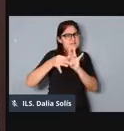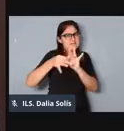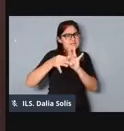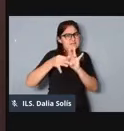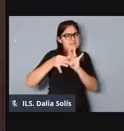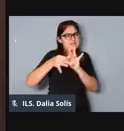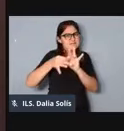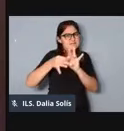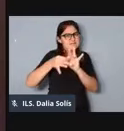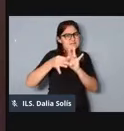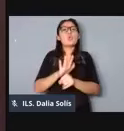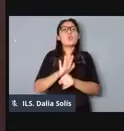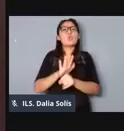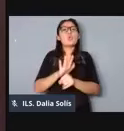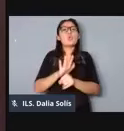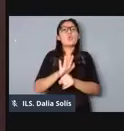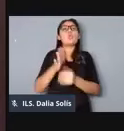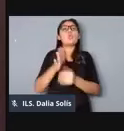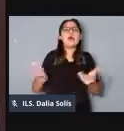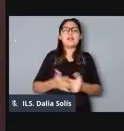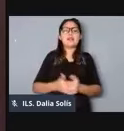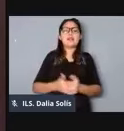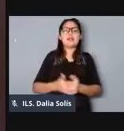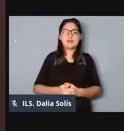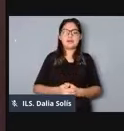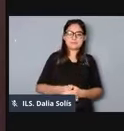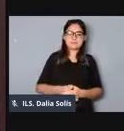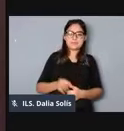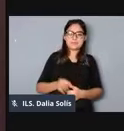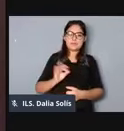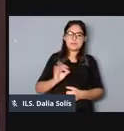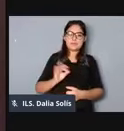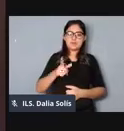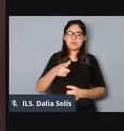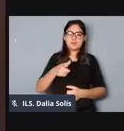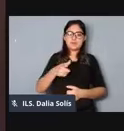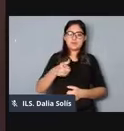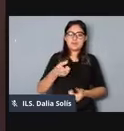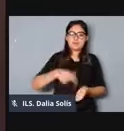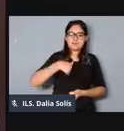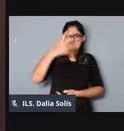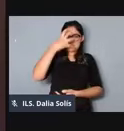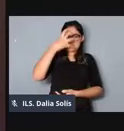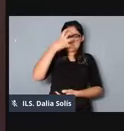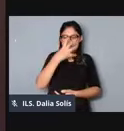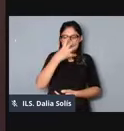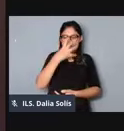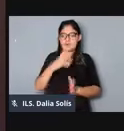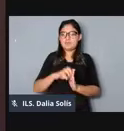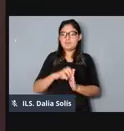Vamos a suponer por reconocerme homosexual o por reconocerme bisexual o por reconocerme